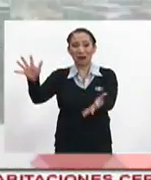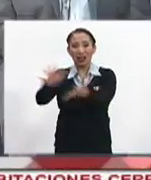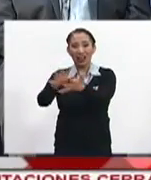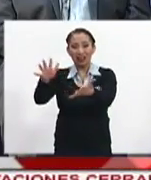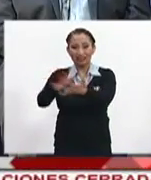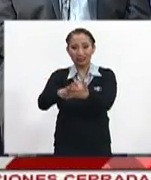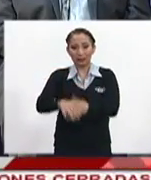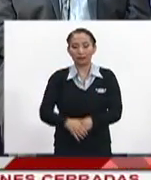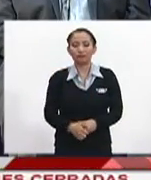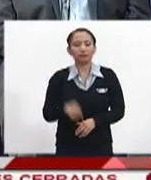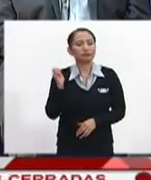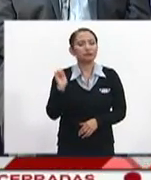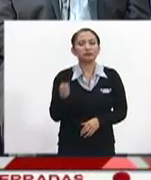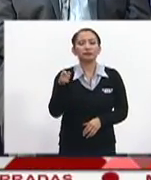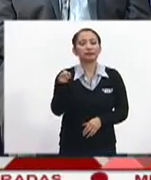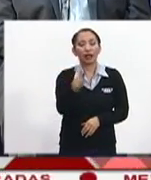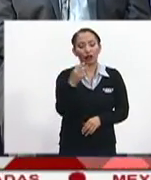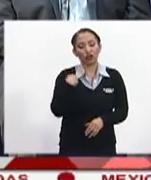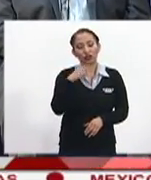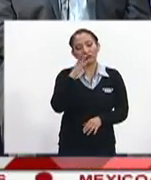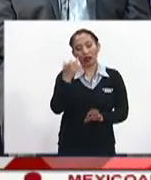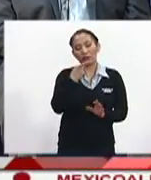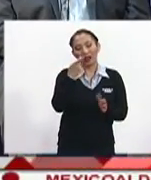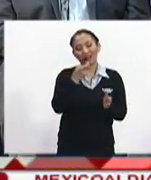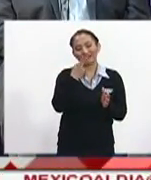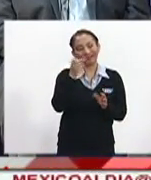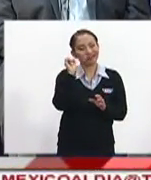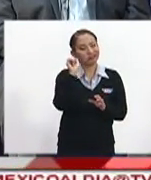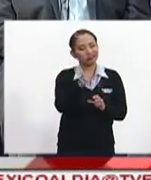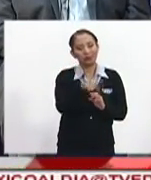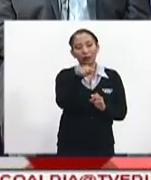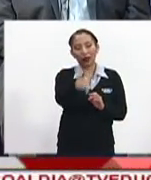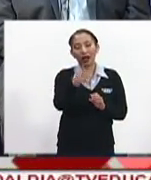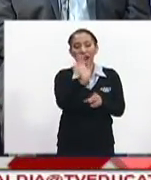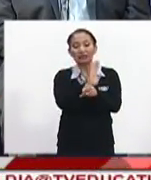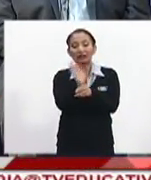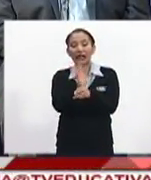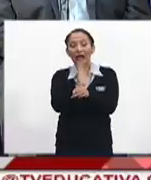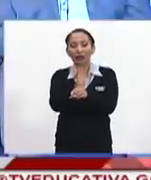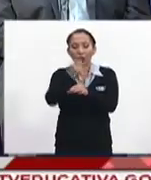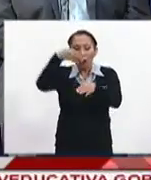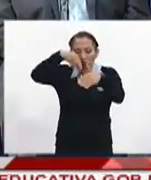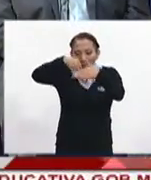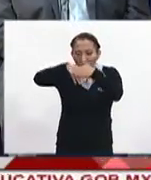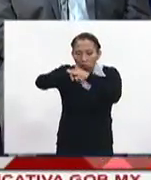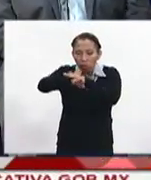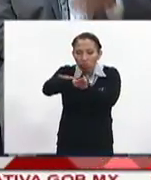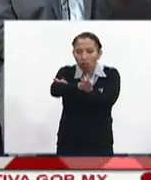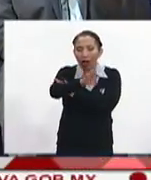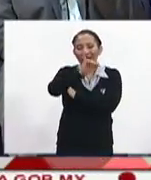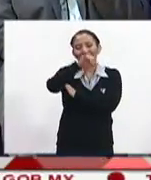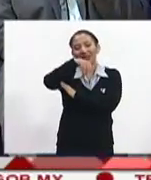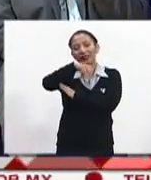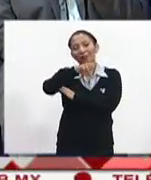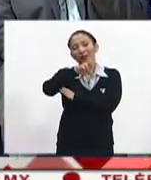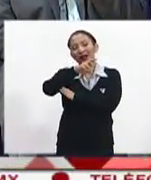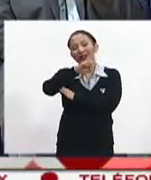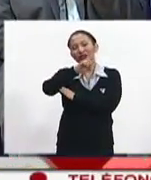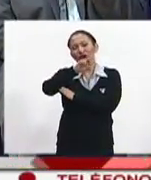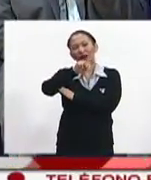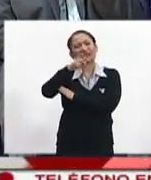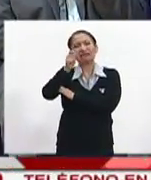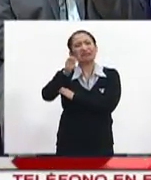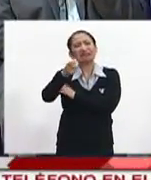penitenciario. Que tiene que ver con lo que hemos teorizado nosotros como un cine de inmersión. ¿Qué quiere decir esto?